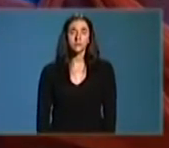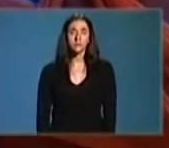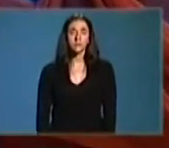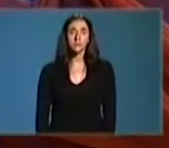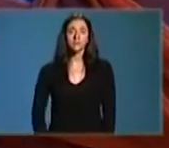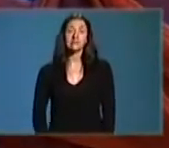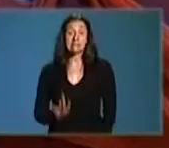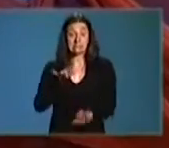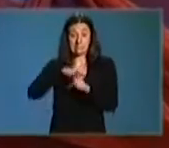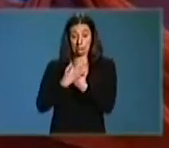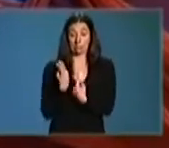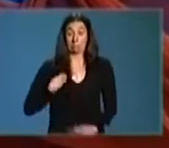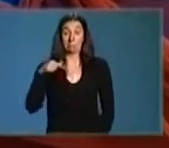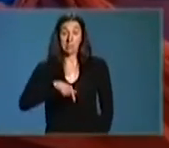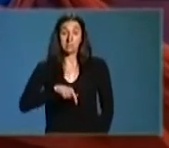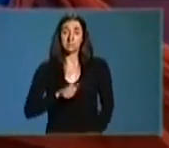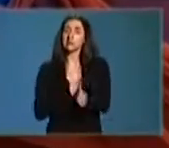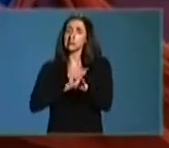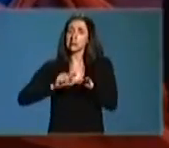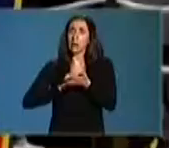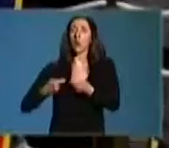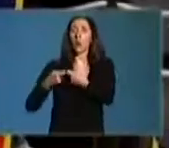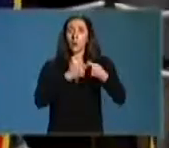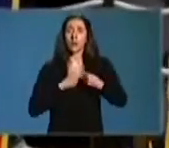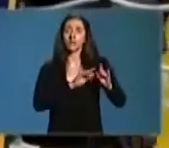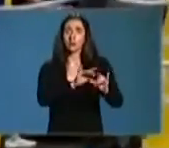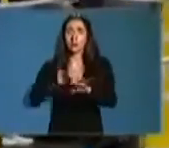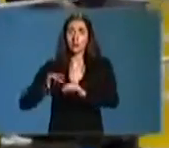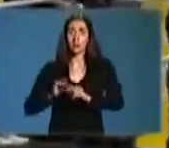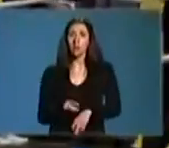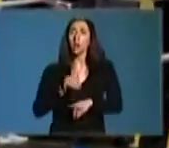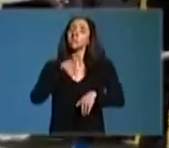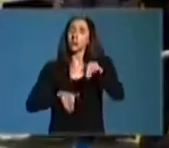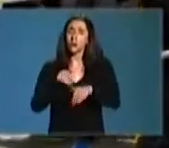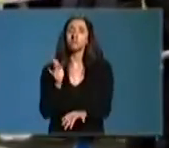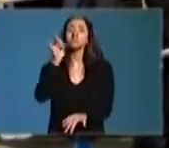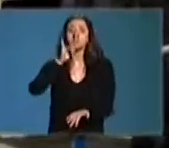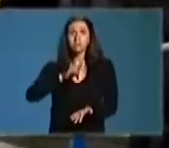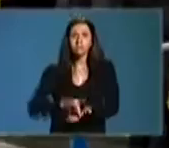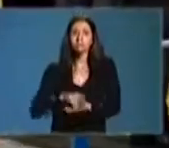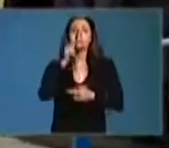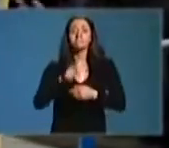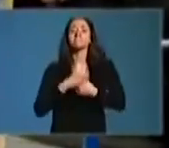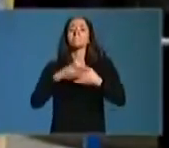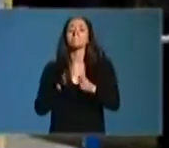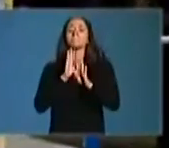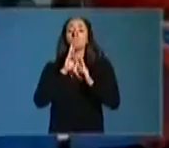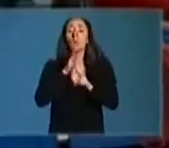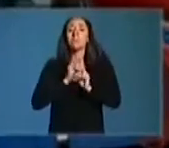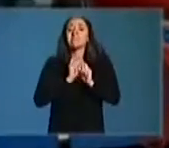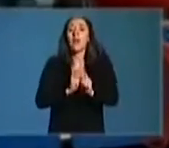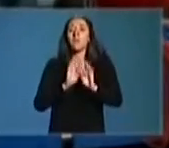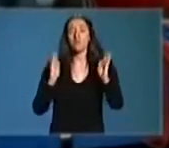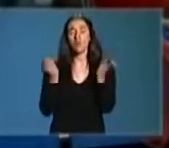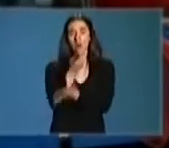era un momento no que el secretario de estado de cooperación territorial procedía botadura oficial de este barco tan especial bautizado con hombre murcia de lugo